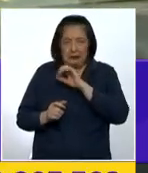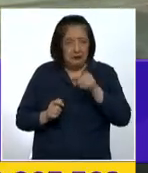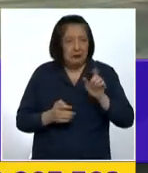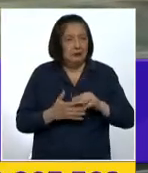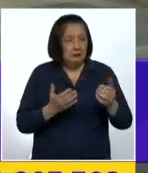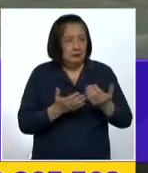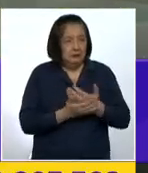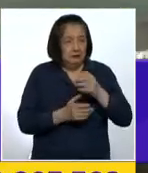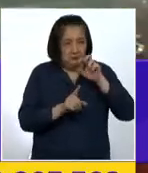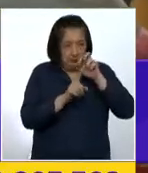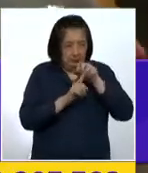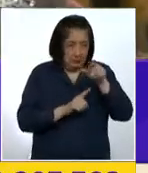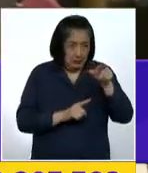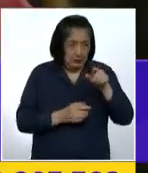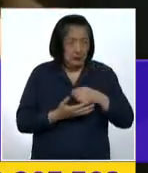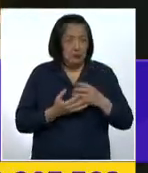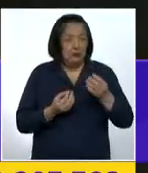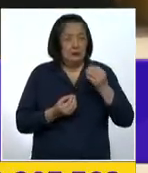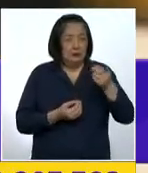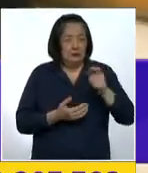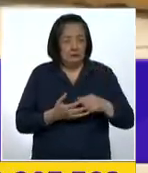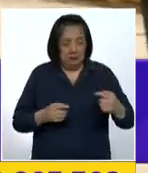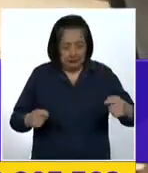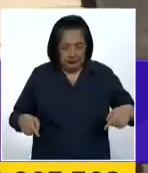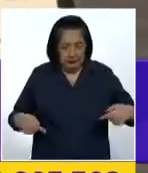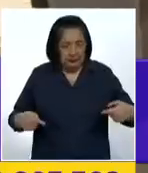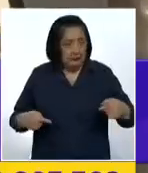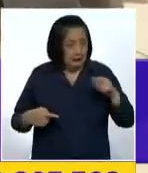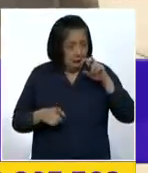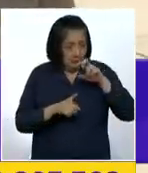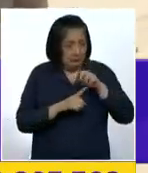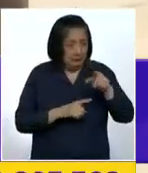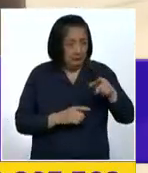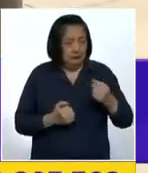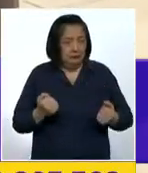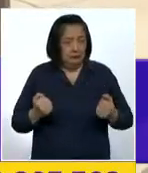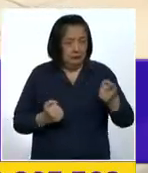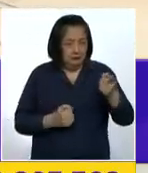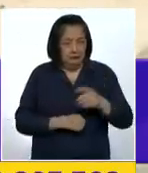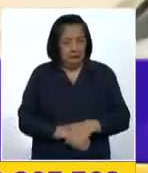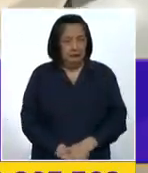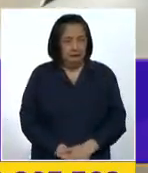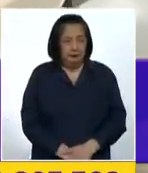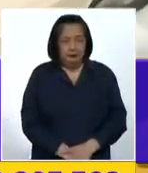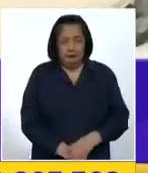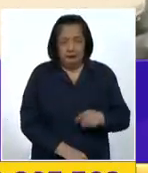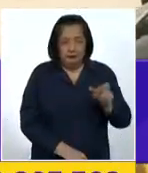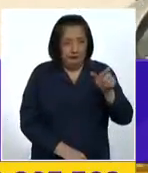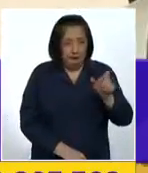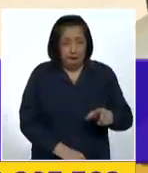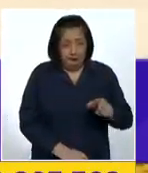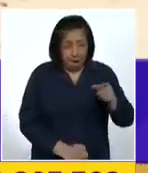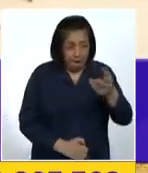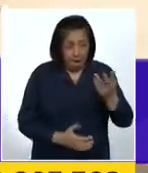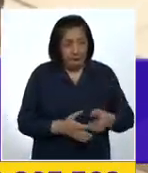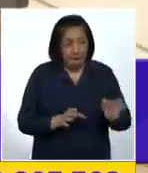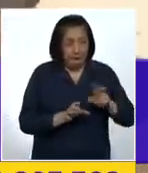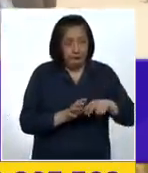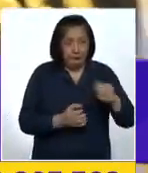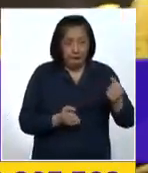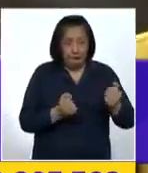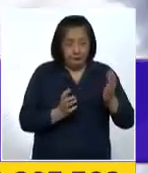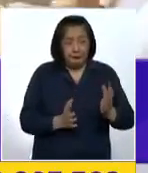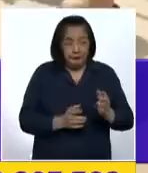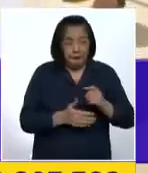son nuevas. Además, mira el detalle de cómo han terminado las llantas también de la unidad de este sujeto que iba manejando este vehículo y